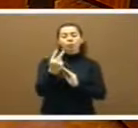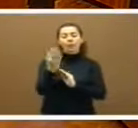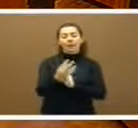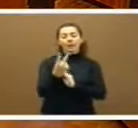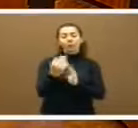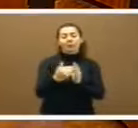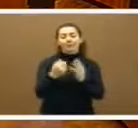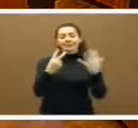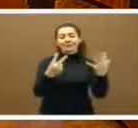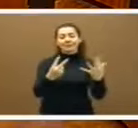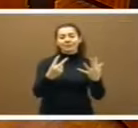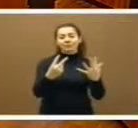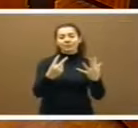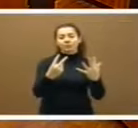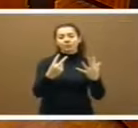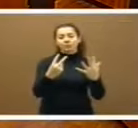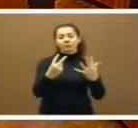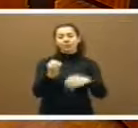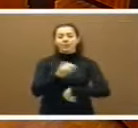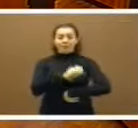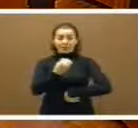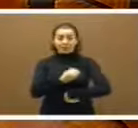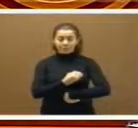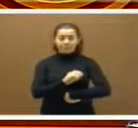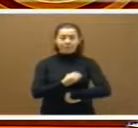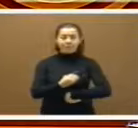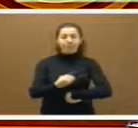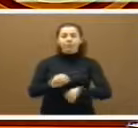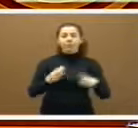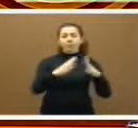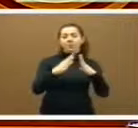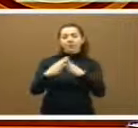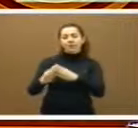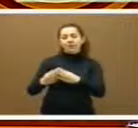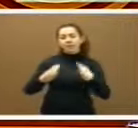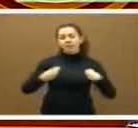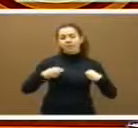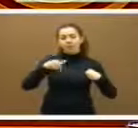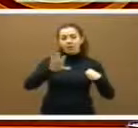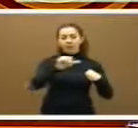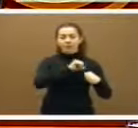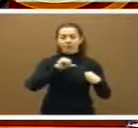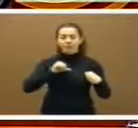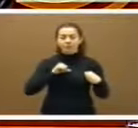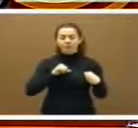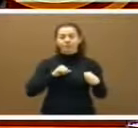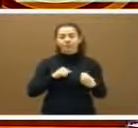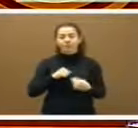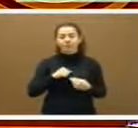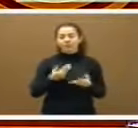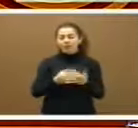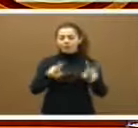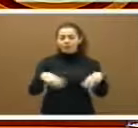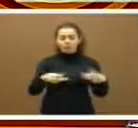diecisiete de diciembre sobre la enajenación de las viviendas de la comunidad autónoma de Extremadura. Con esta enmienda, este grupo